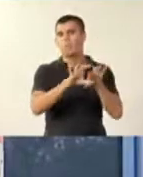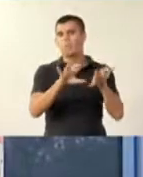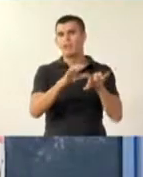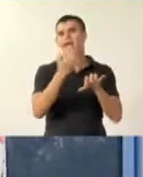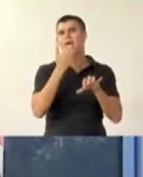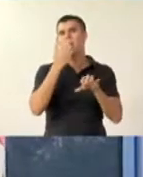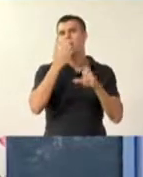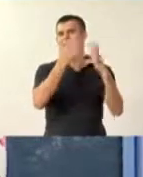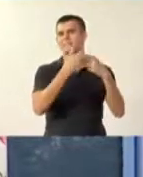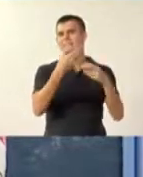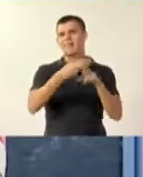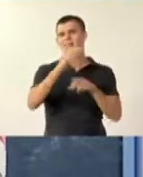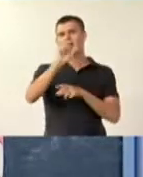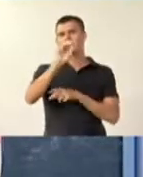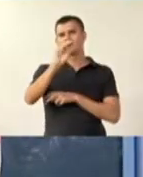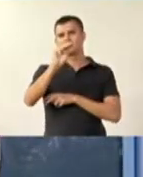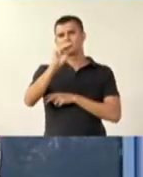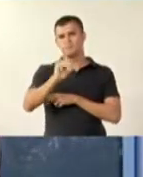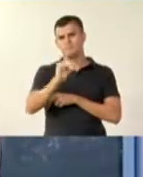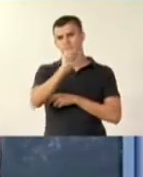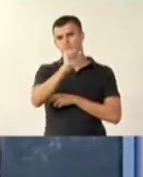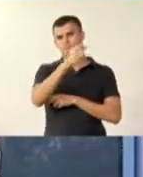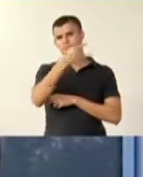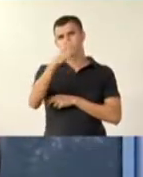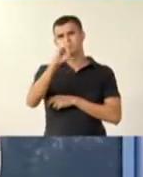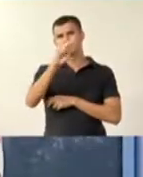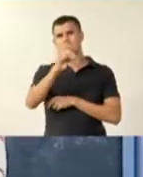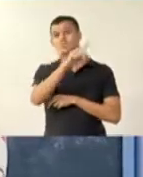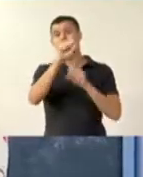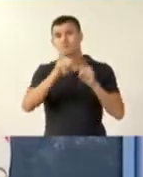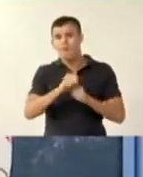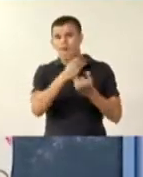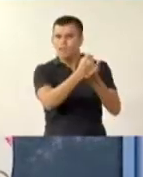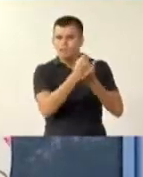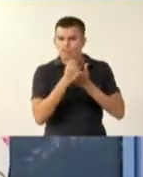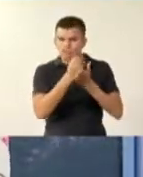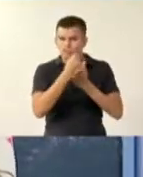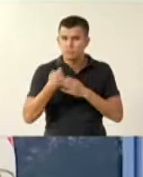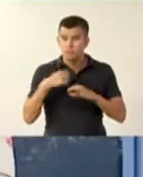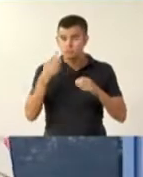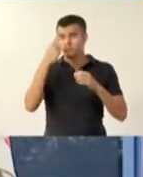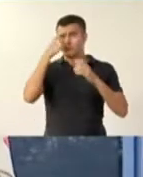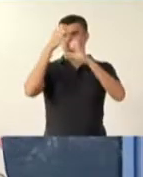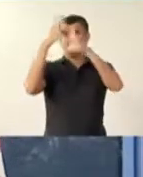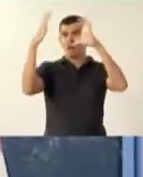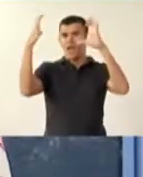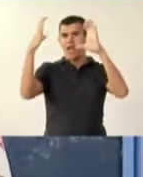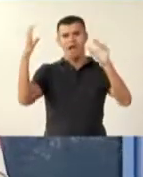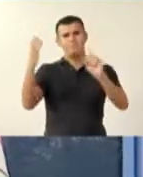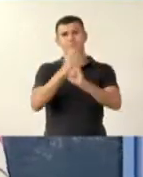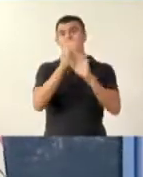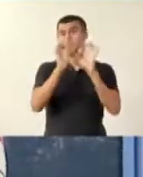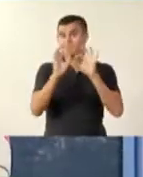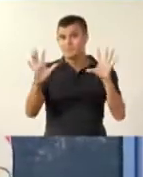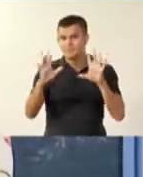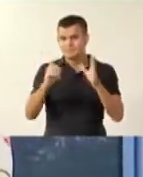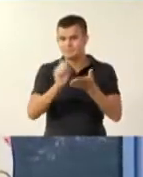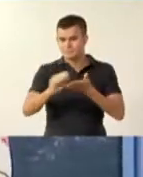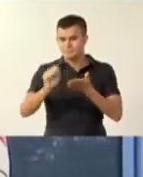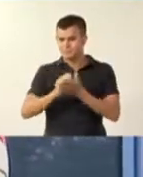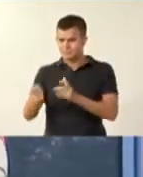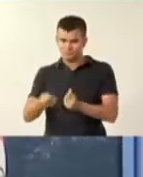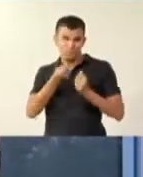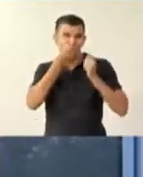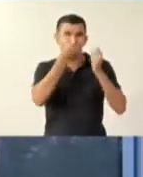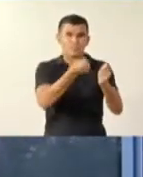puede acceder, como por ejemplo Amazon, que le puede uno ayudar a que sea realidad el sueño de escribir y de tener